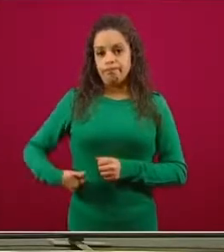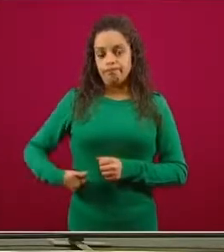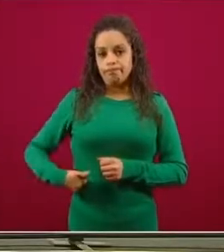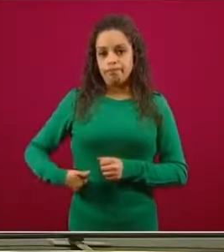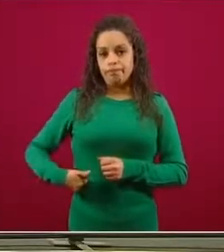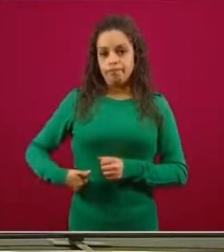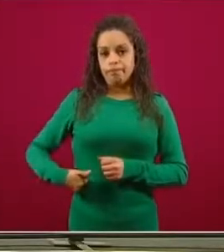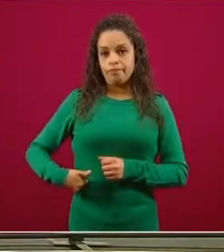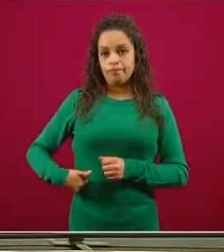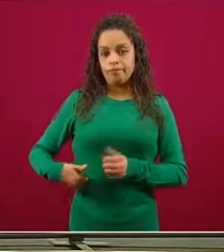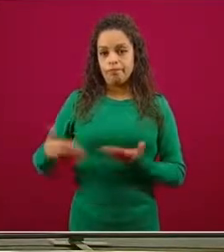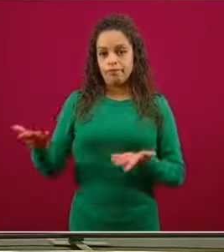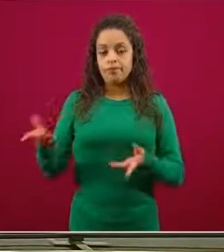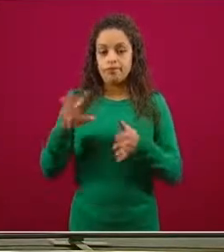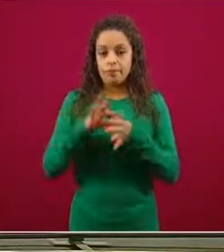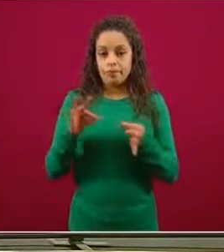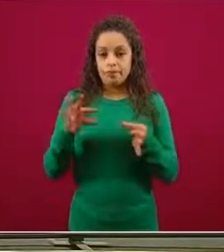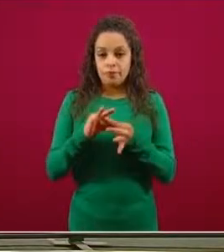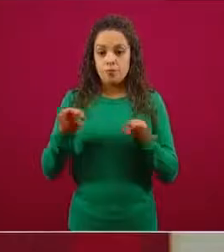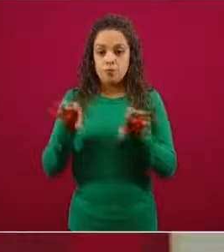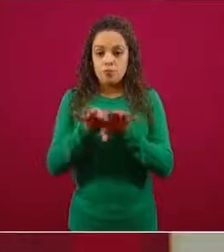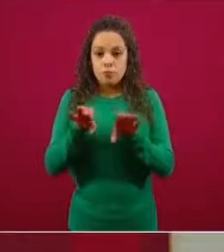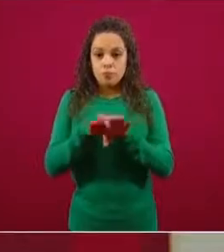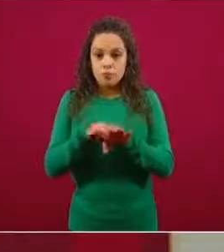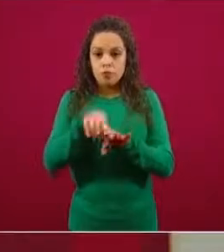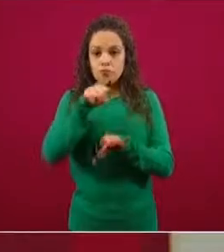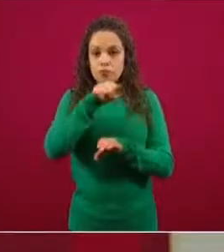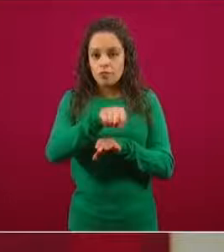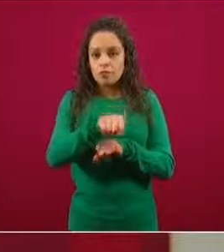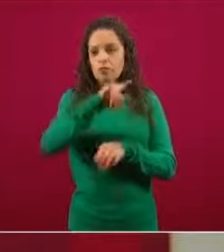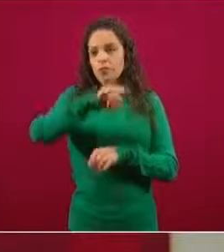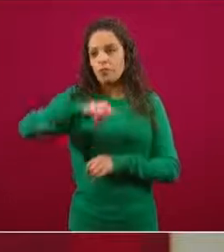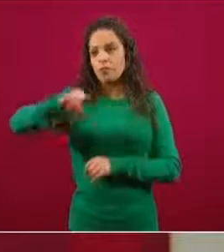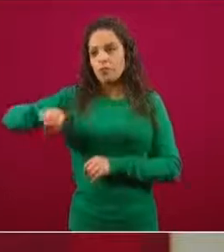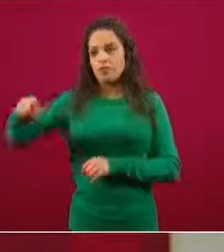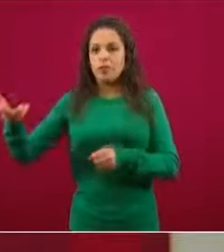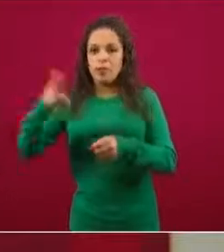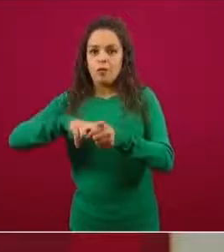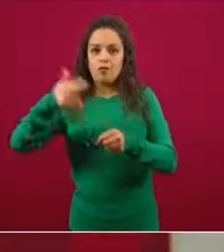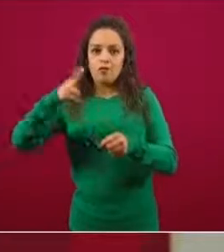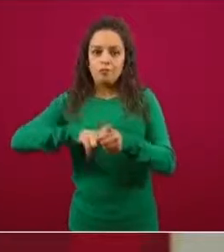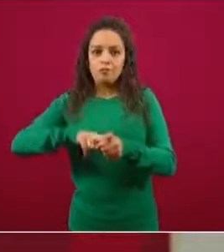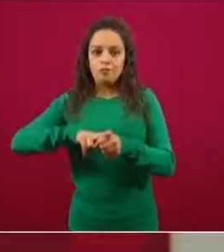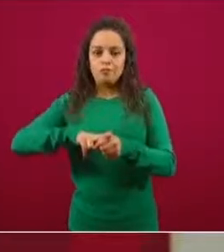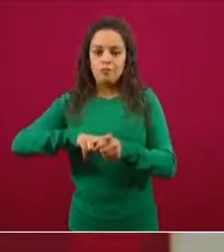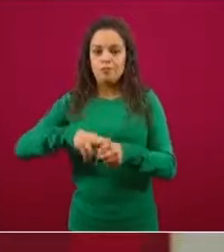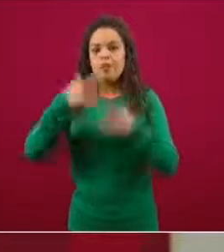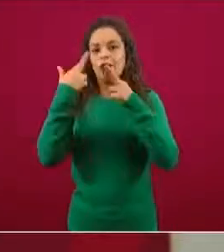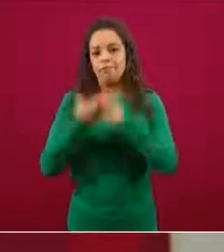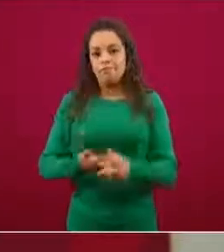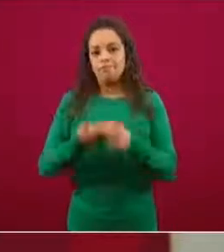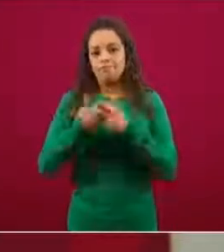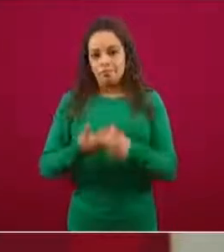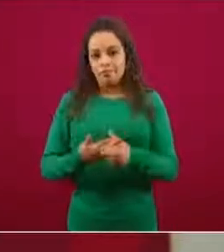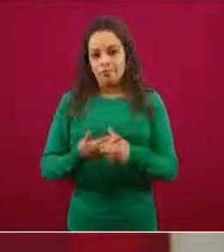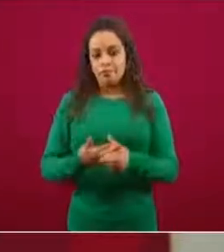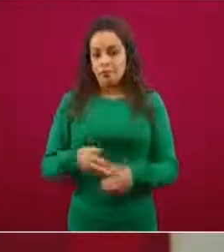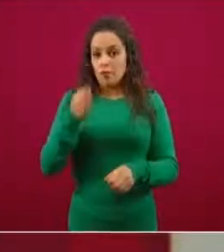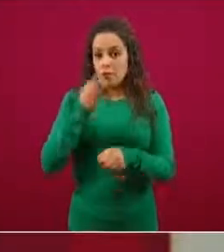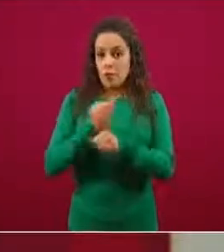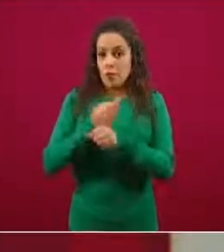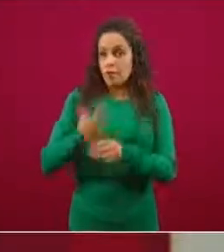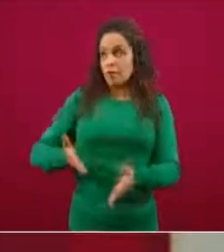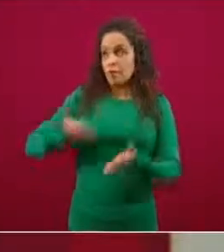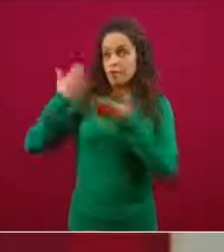de manera muy importante la capacidad hospitalaria, de tal manera que estamos cubiertos para este modelo que se está